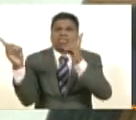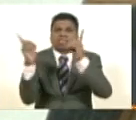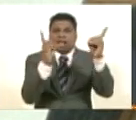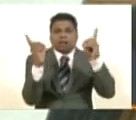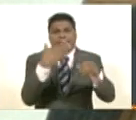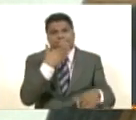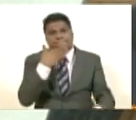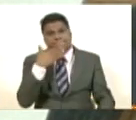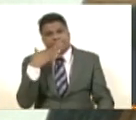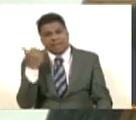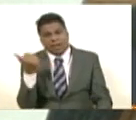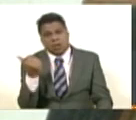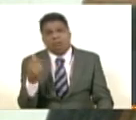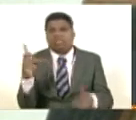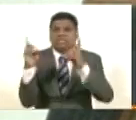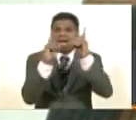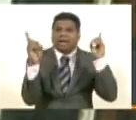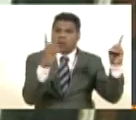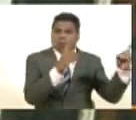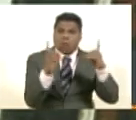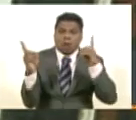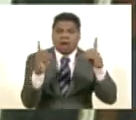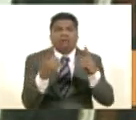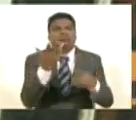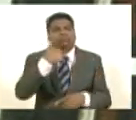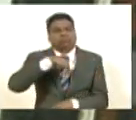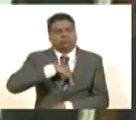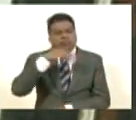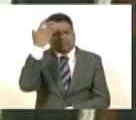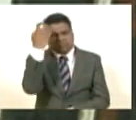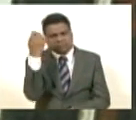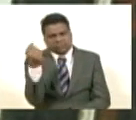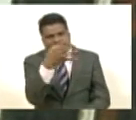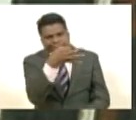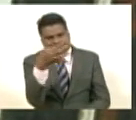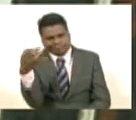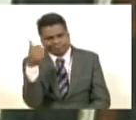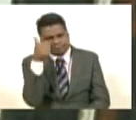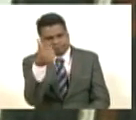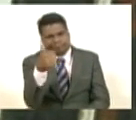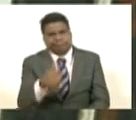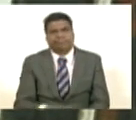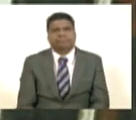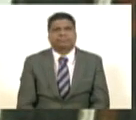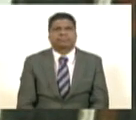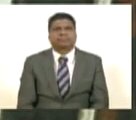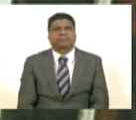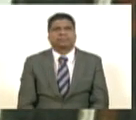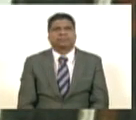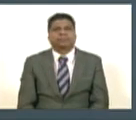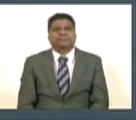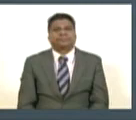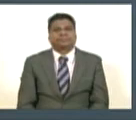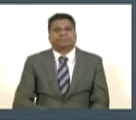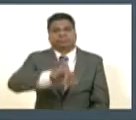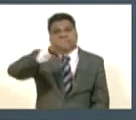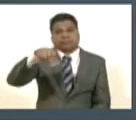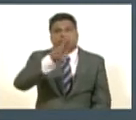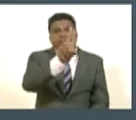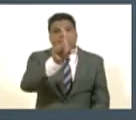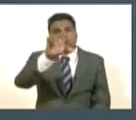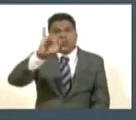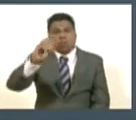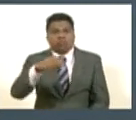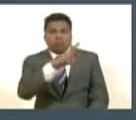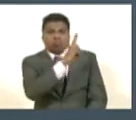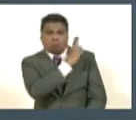porque dialogando es que nos entendemos y dialogando es que nos vamos a entender. Director de Radio Elevación Bolivariana en el